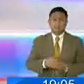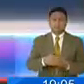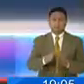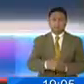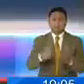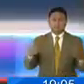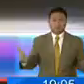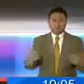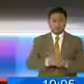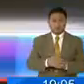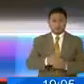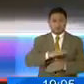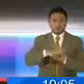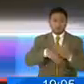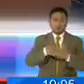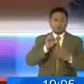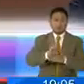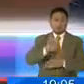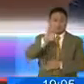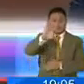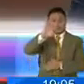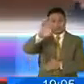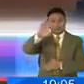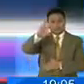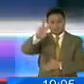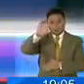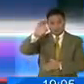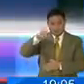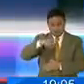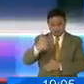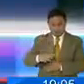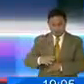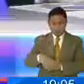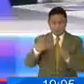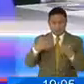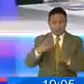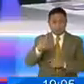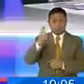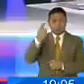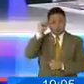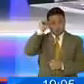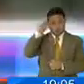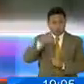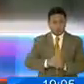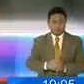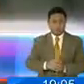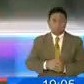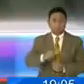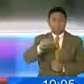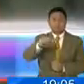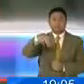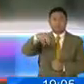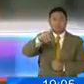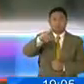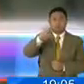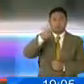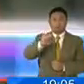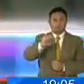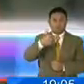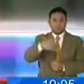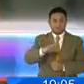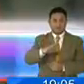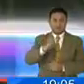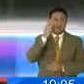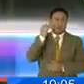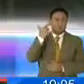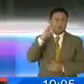Comercio y transmitido para todo el país por Televicentro, se registran las primeras reacciones. Andrés León, experto en temas electorales, asegura